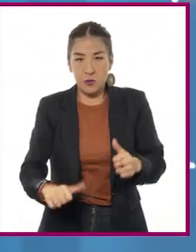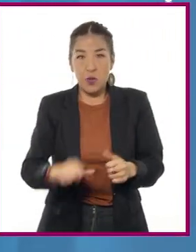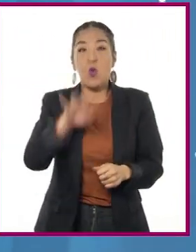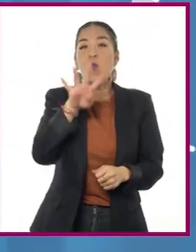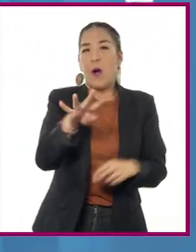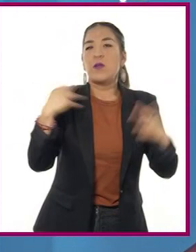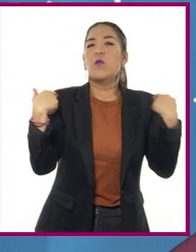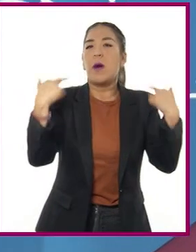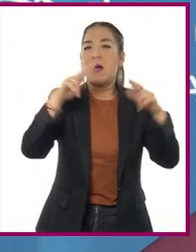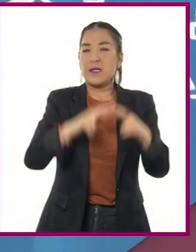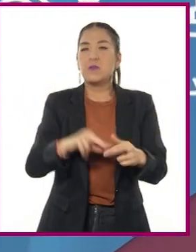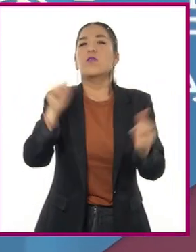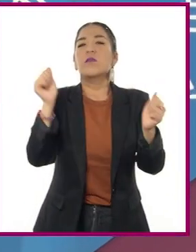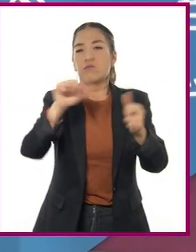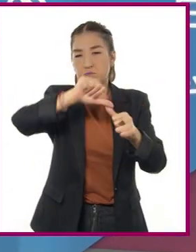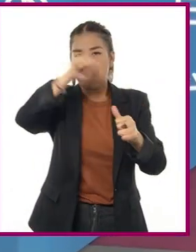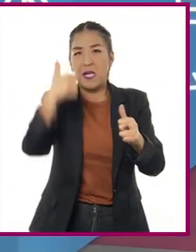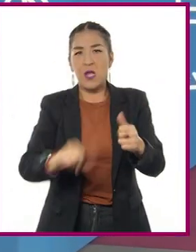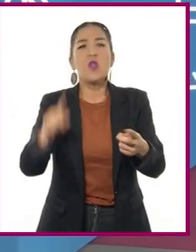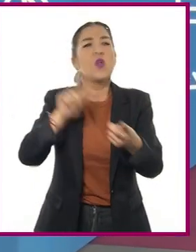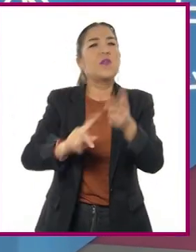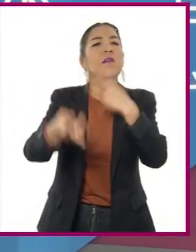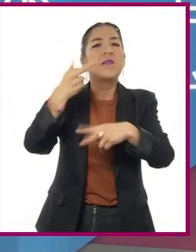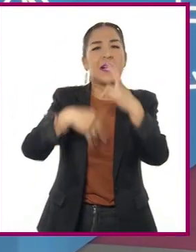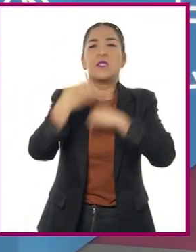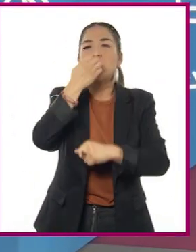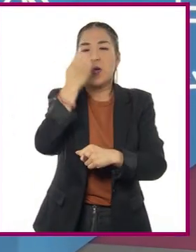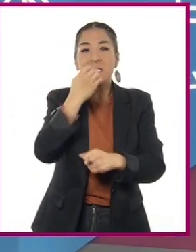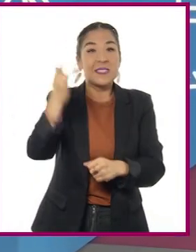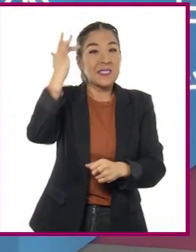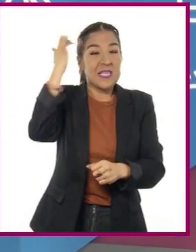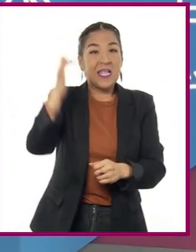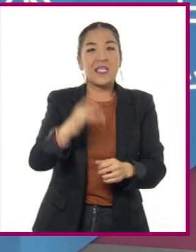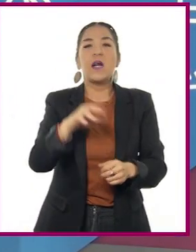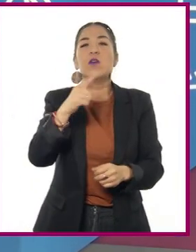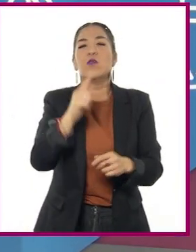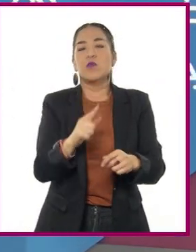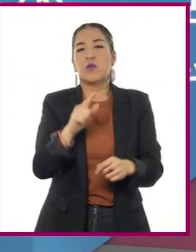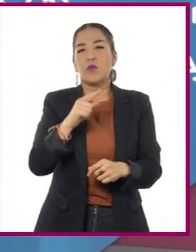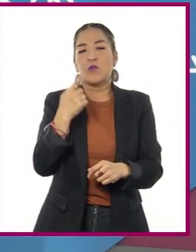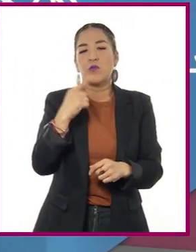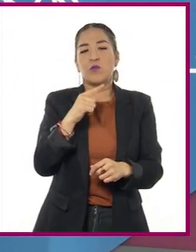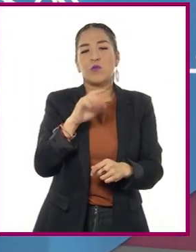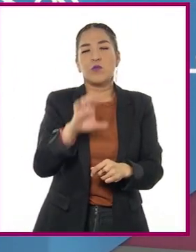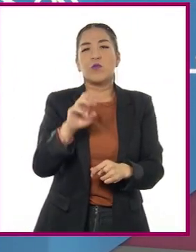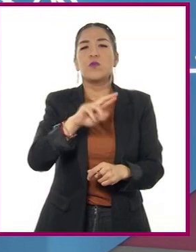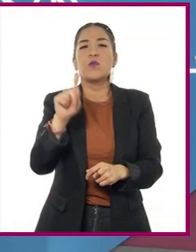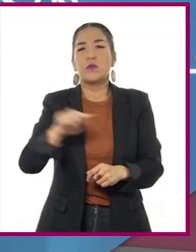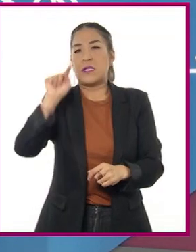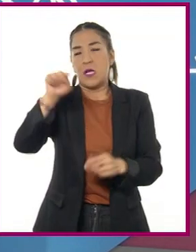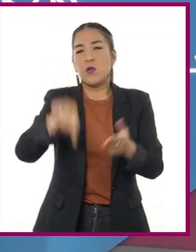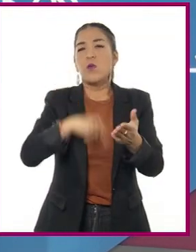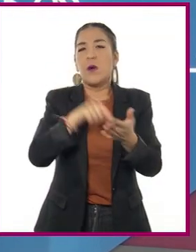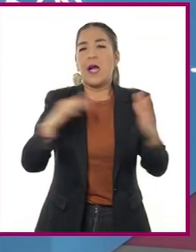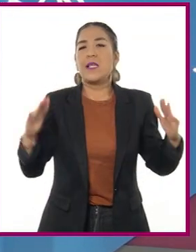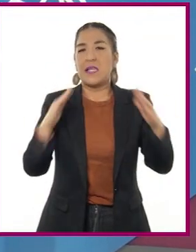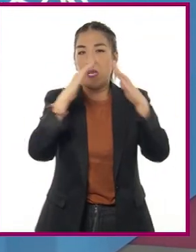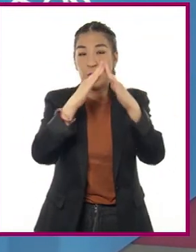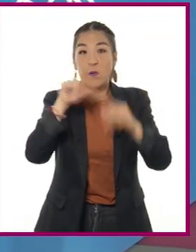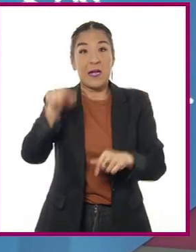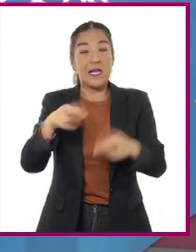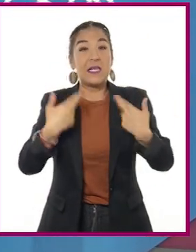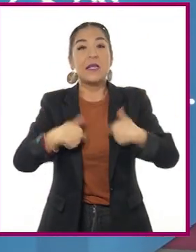pintores, provenientes del Colegio de Santa Cruz de Santiago de Tlatelolco, y representa la primera